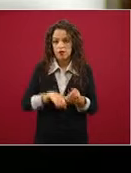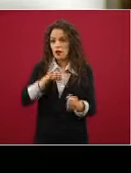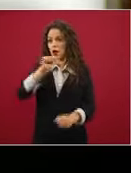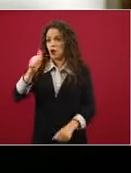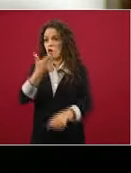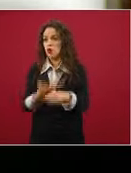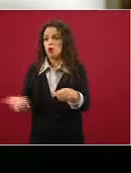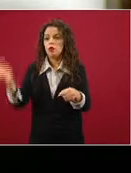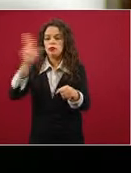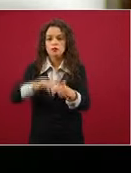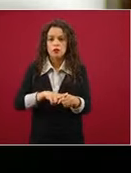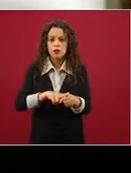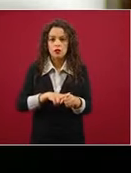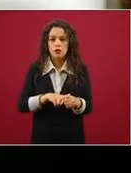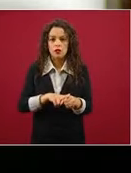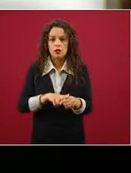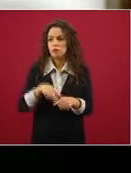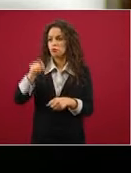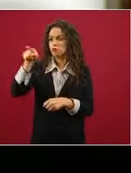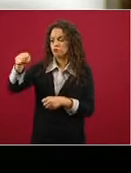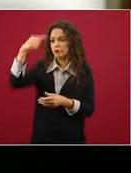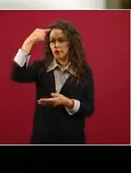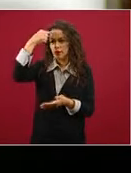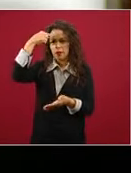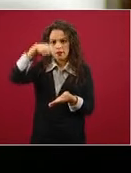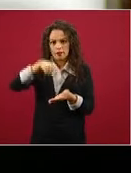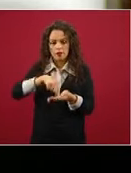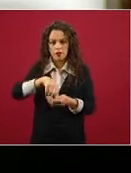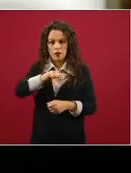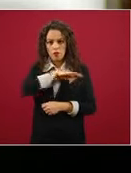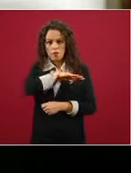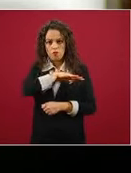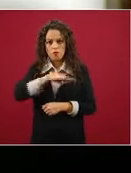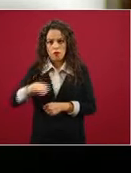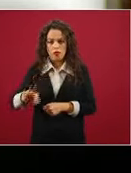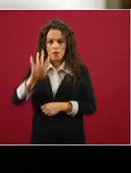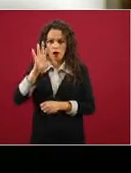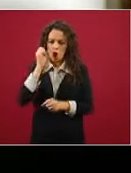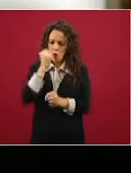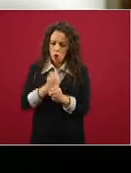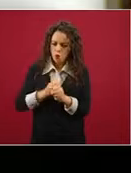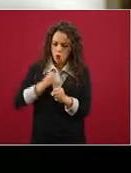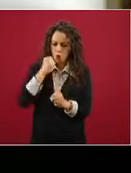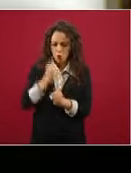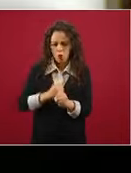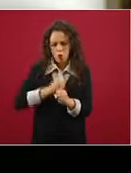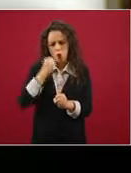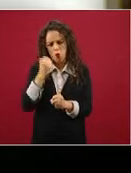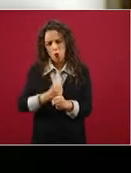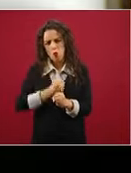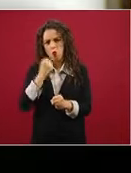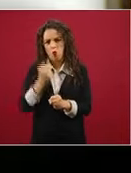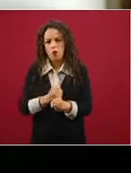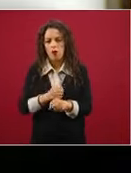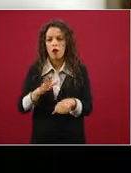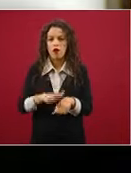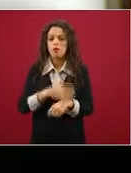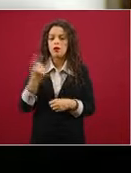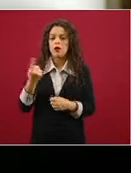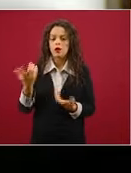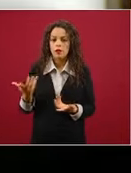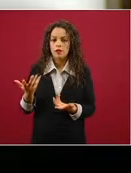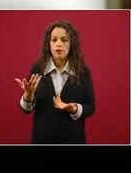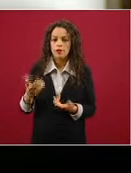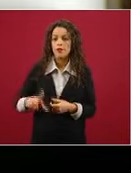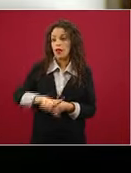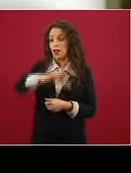¿qué tan desgastado estima usted que puede quedar al paso de la pandemia, cuando al rato a muchas personas que lamentablemente